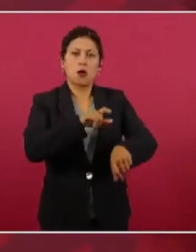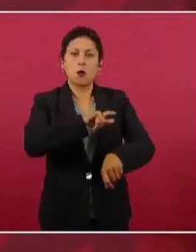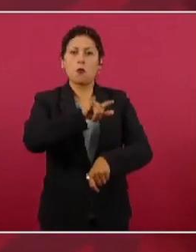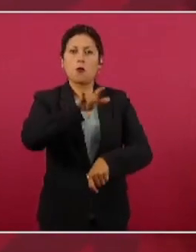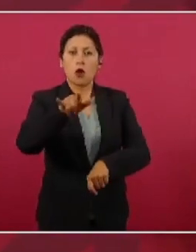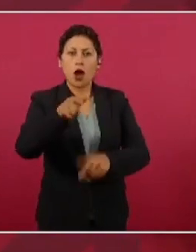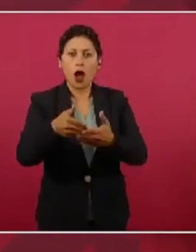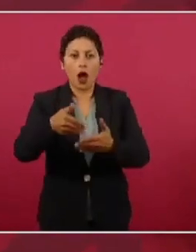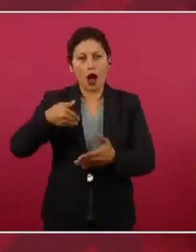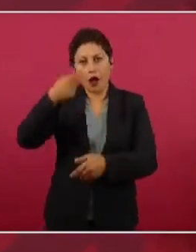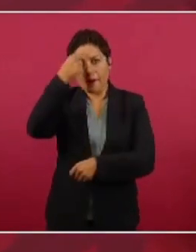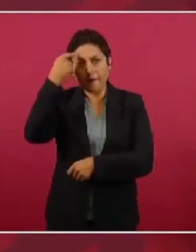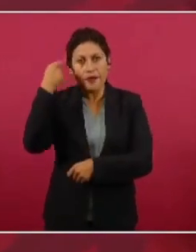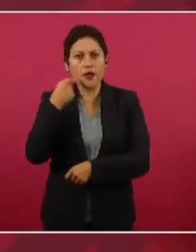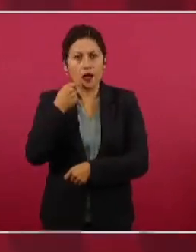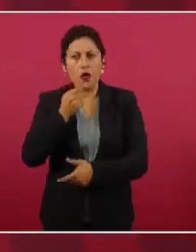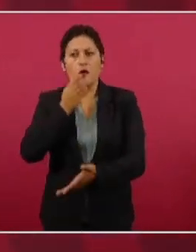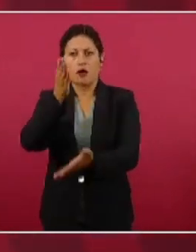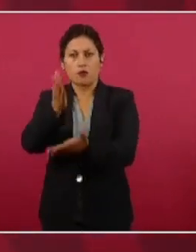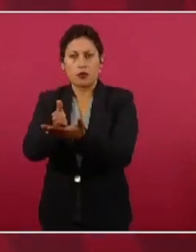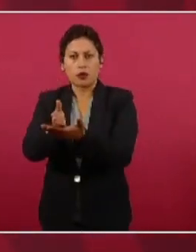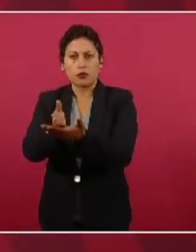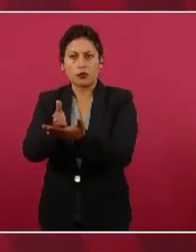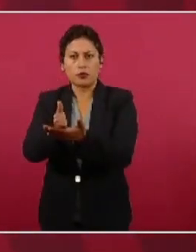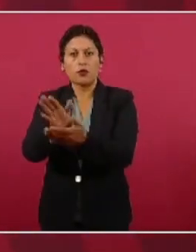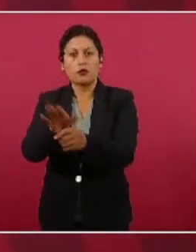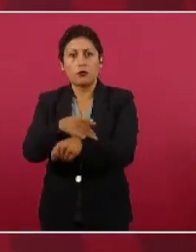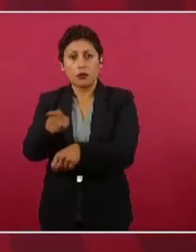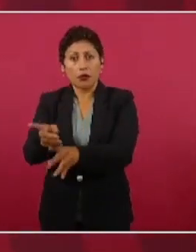porque en 15 minutos se despacha.